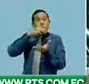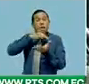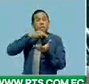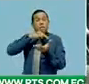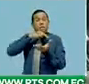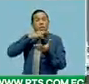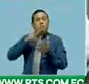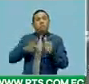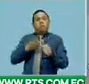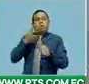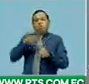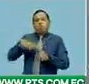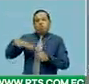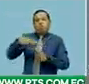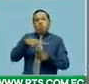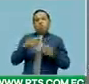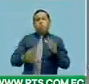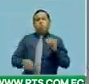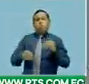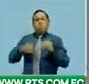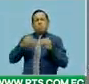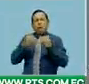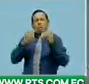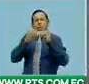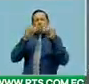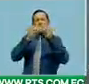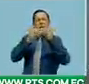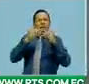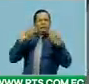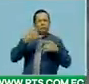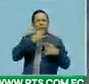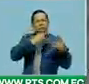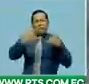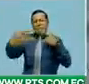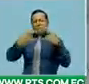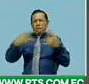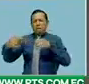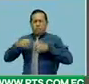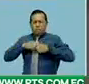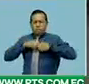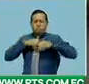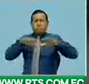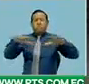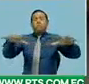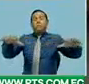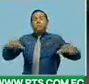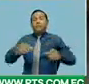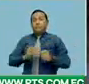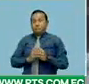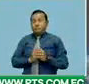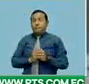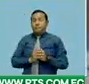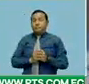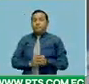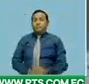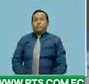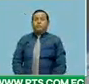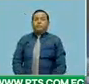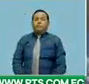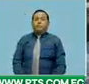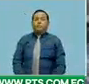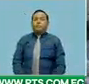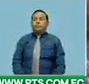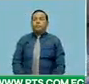de COVID-19. Más de 2.030 personas han sido portadoras de este virus. Con cámaras, Eduardo García, desde la provincia de